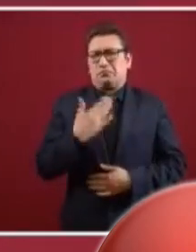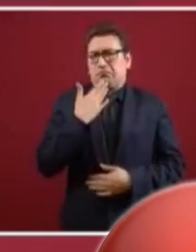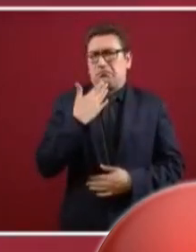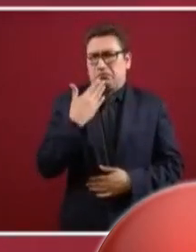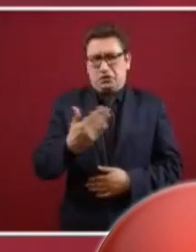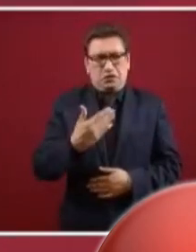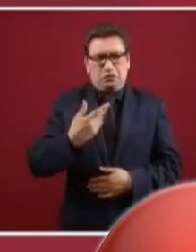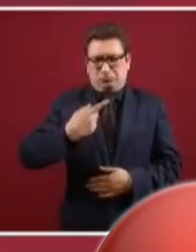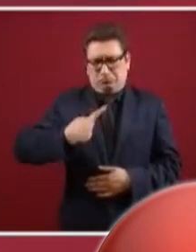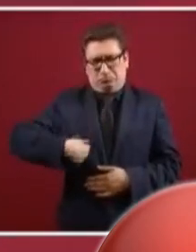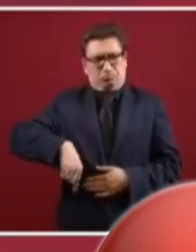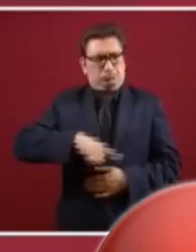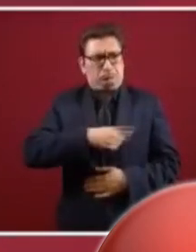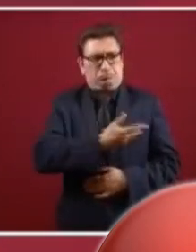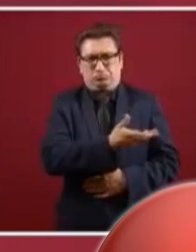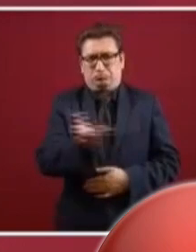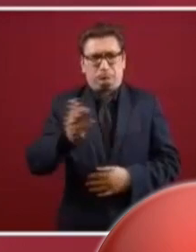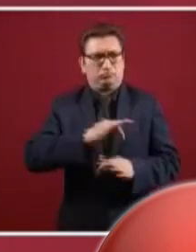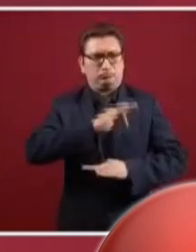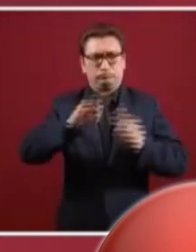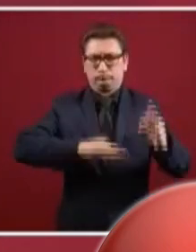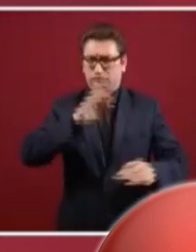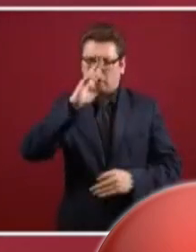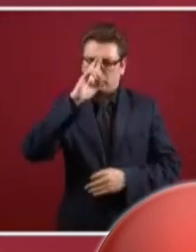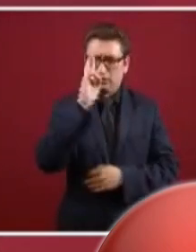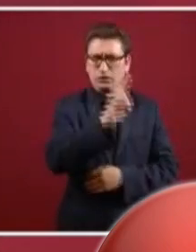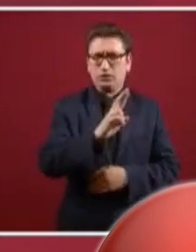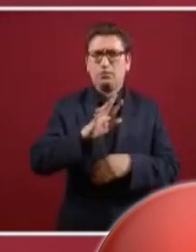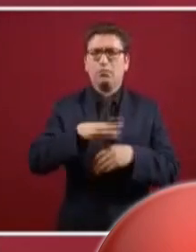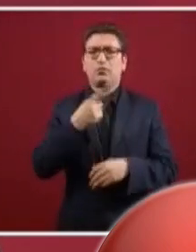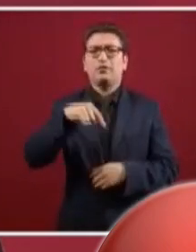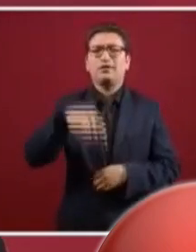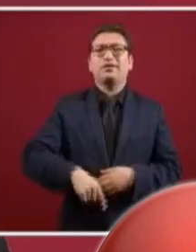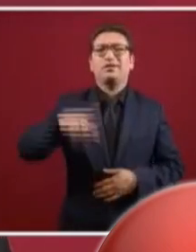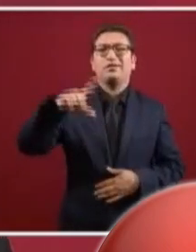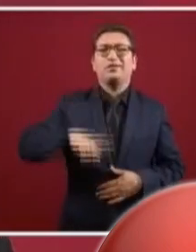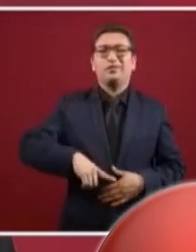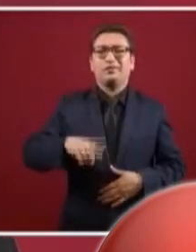algo que respetamos. La democracia tiene que